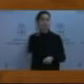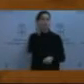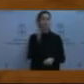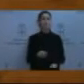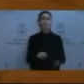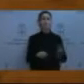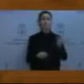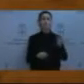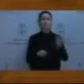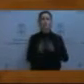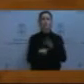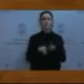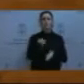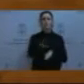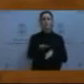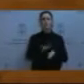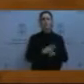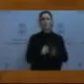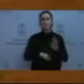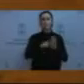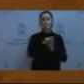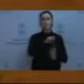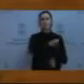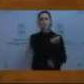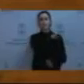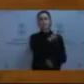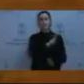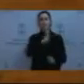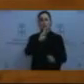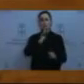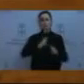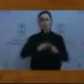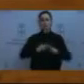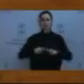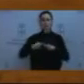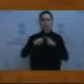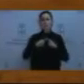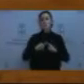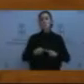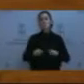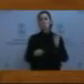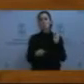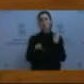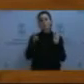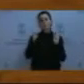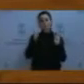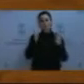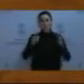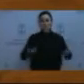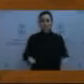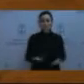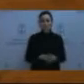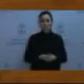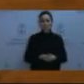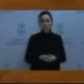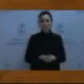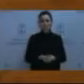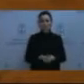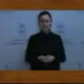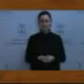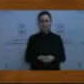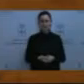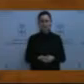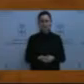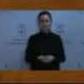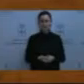dado el paso para inscribirse en el registro de titularidad compartida. Solamente 4. Y es que,